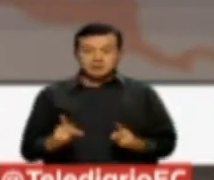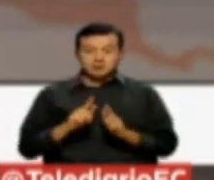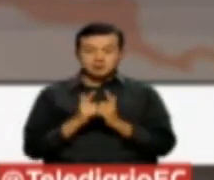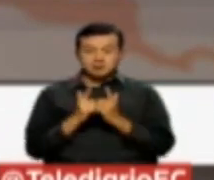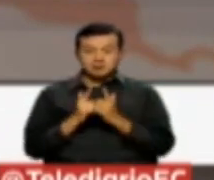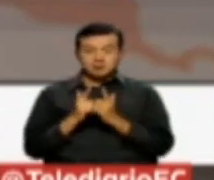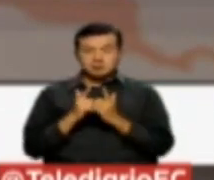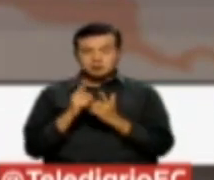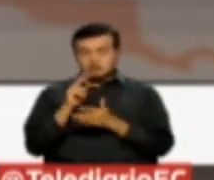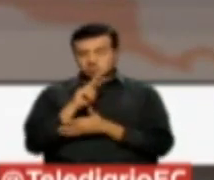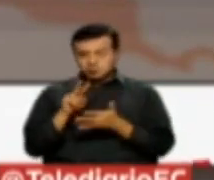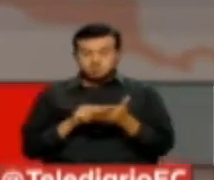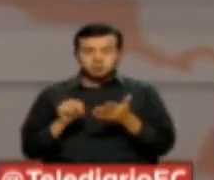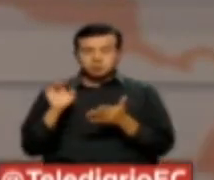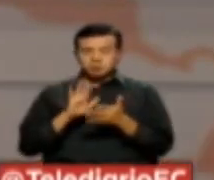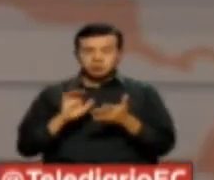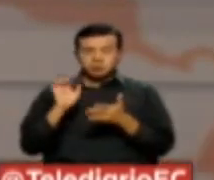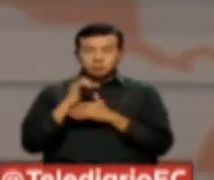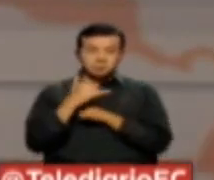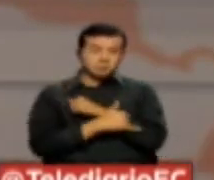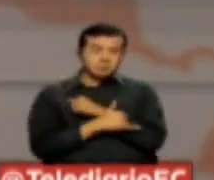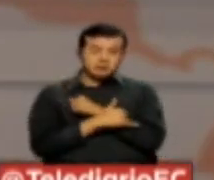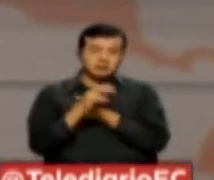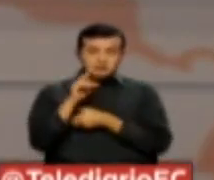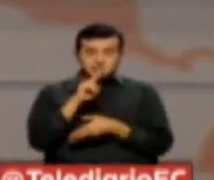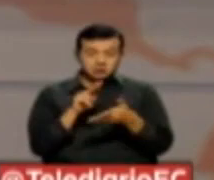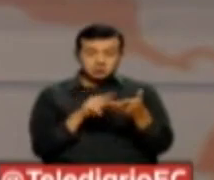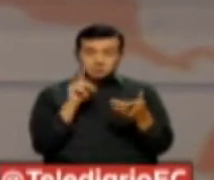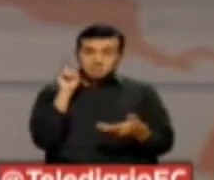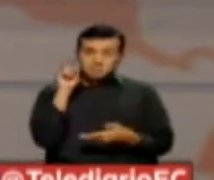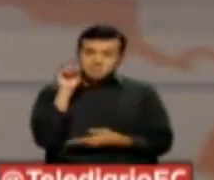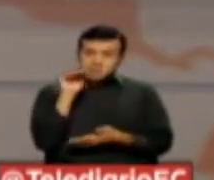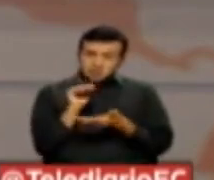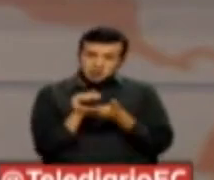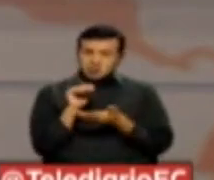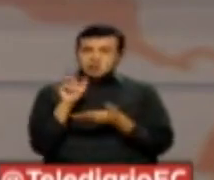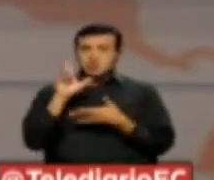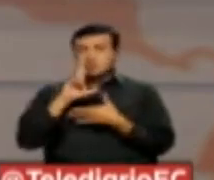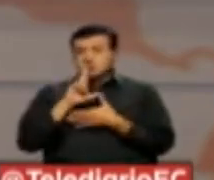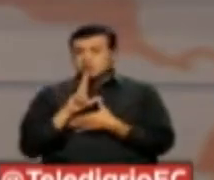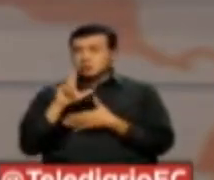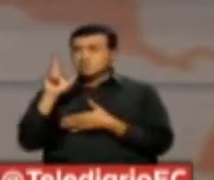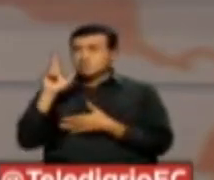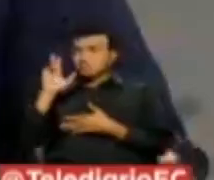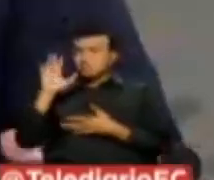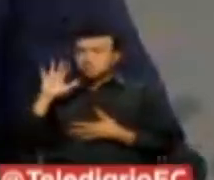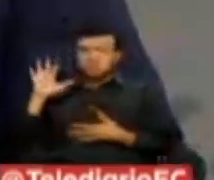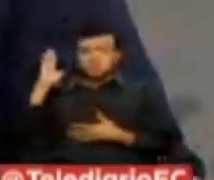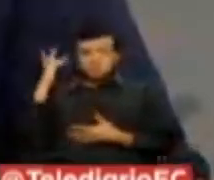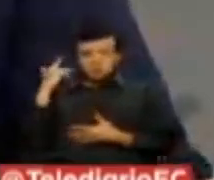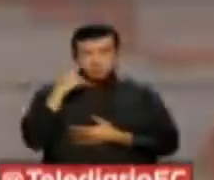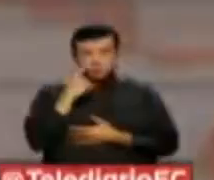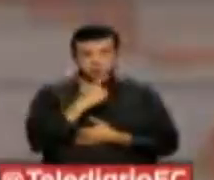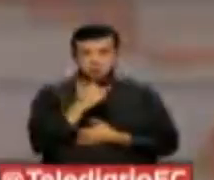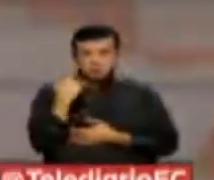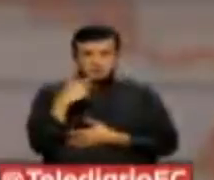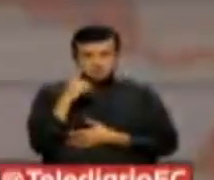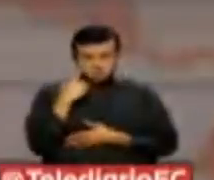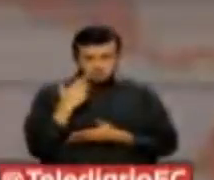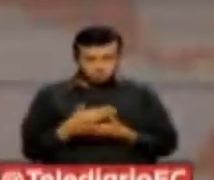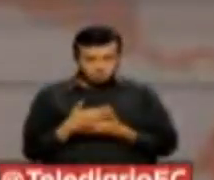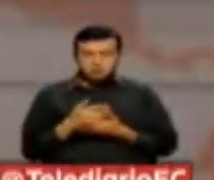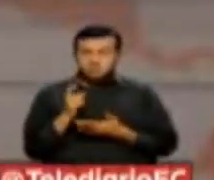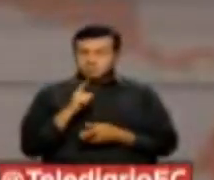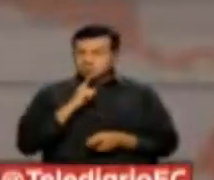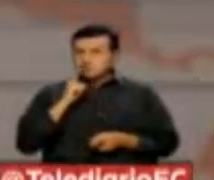la lectura el ecuador es del país que menos lee en américa latina en la realidad medido está medido estado